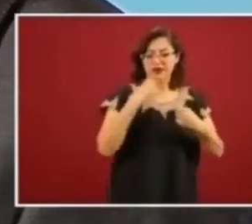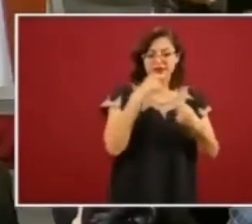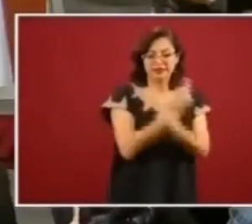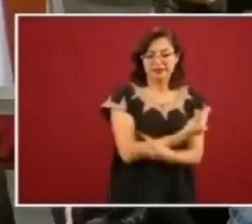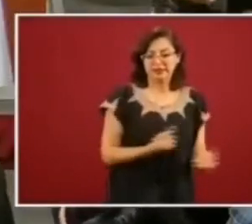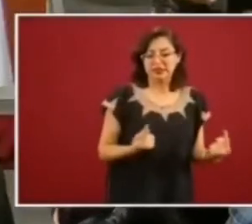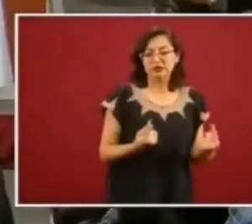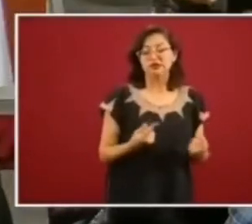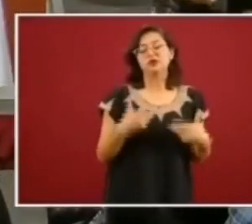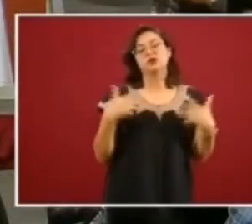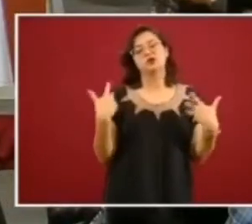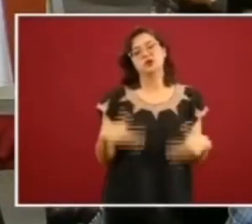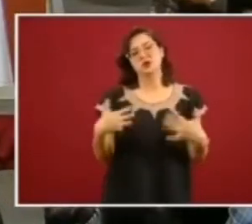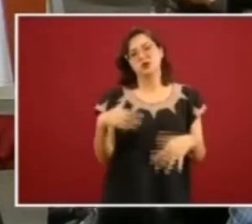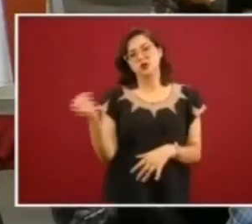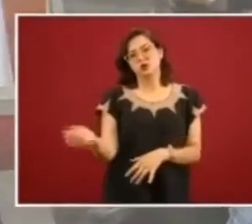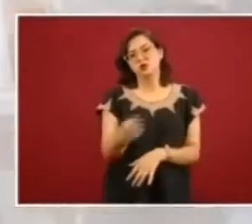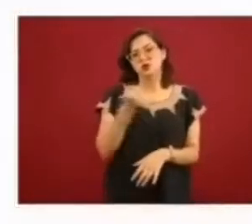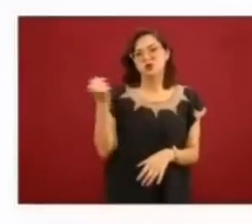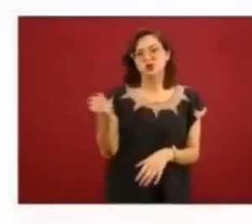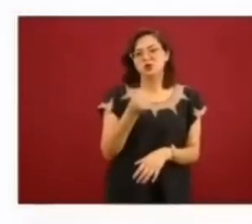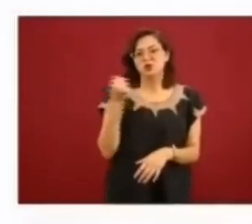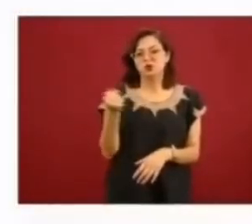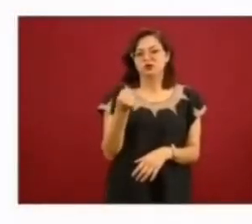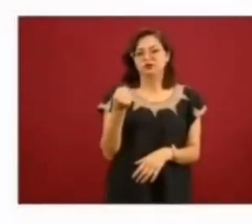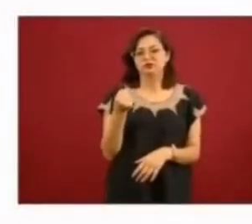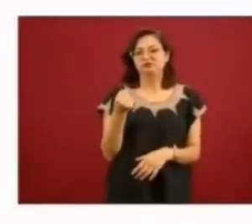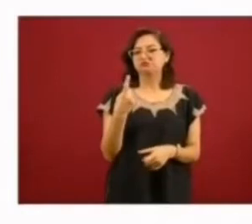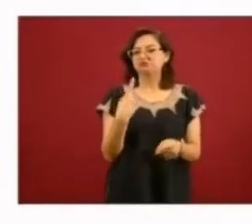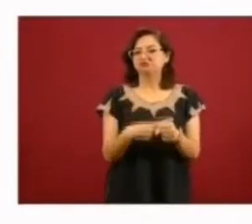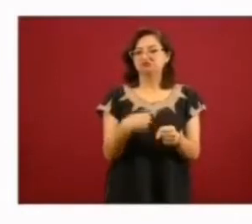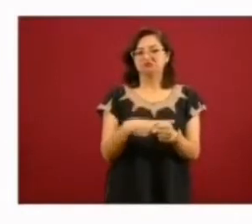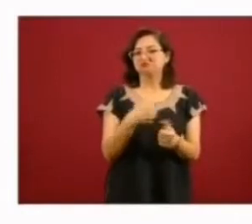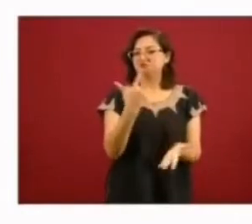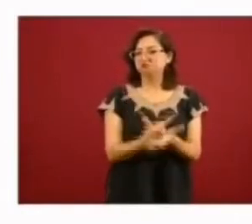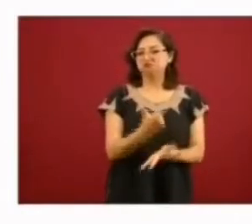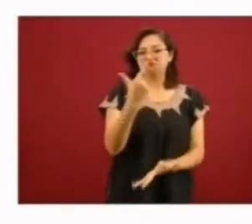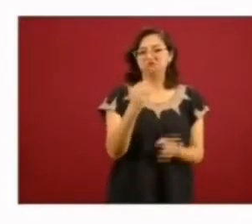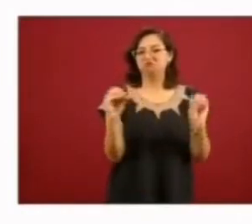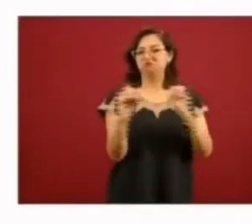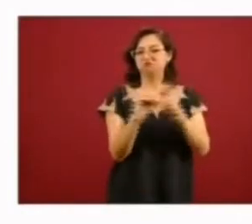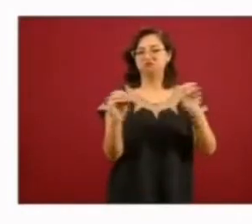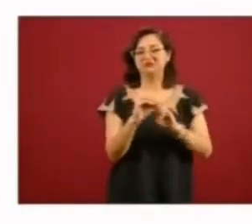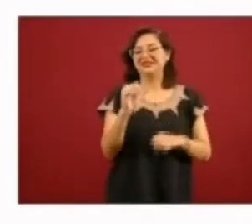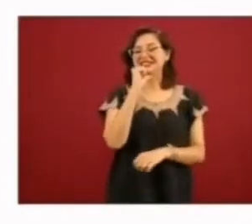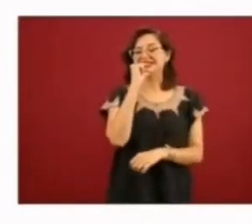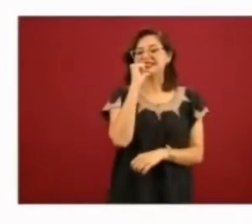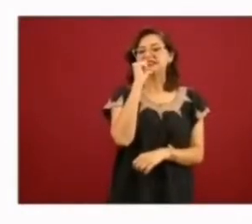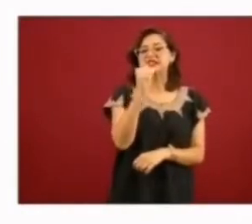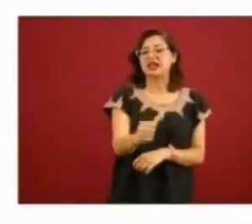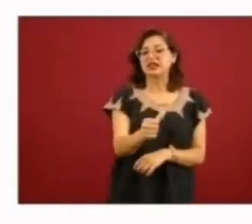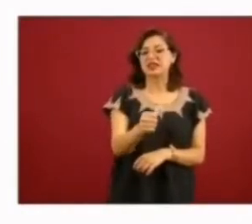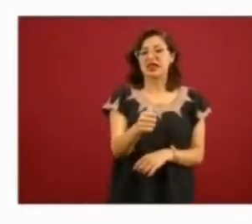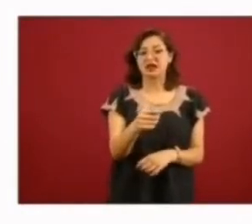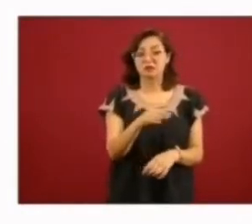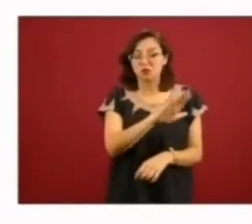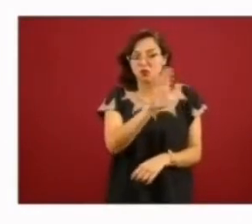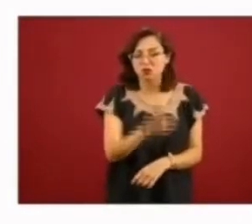que muy afortunadamente no tienen enfermedad grave y no han tenido casos